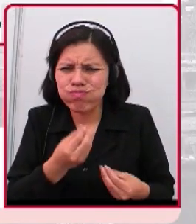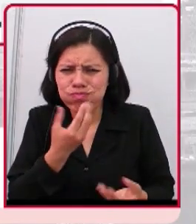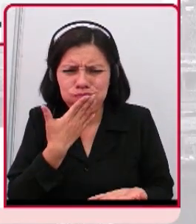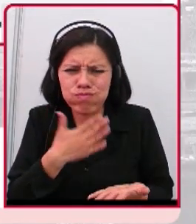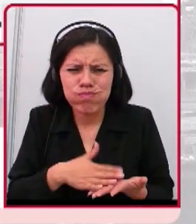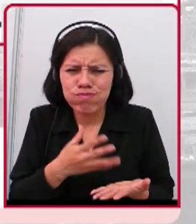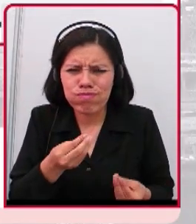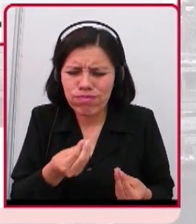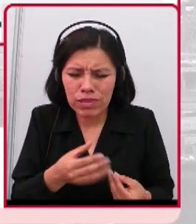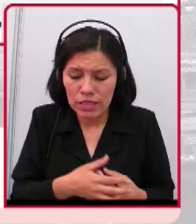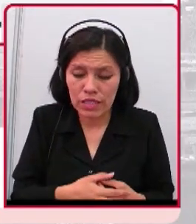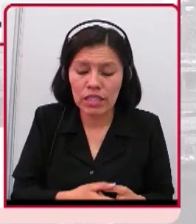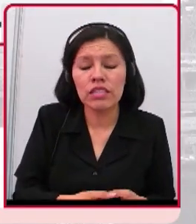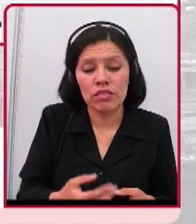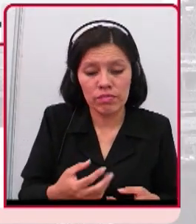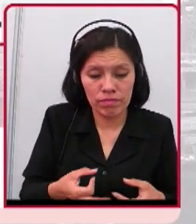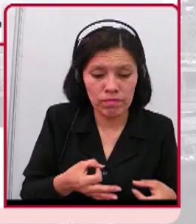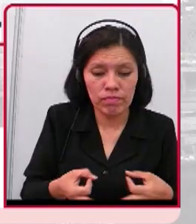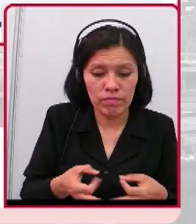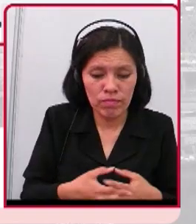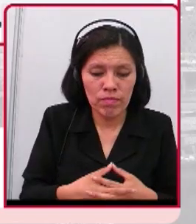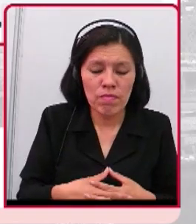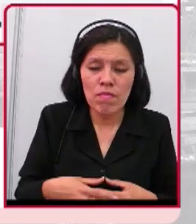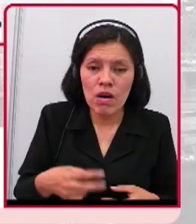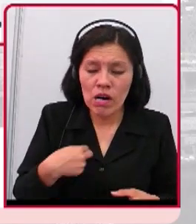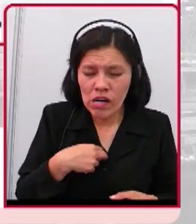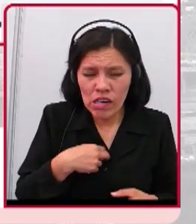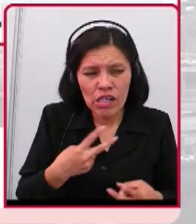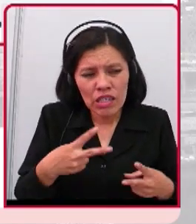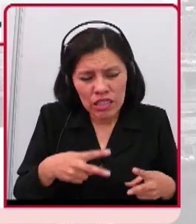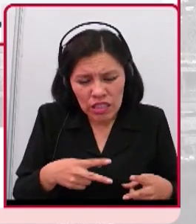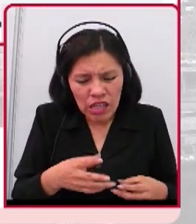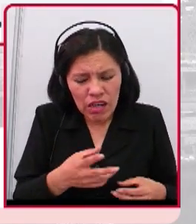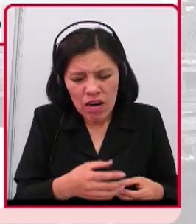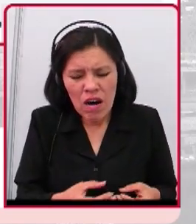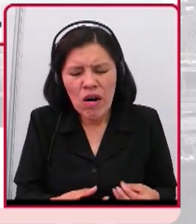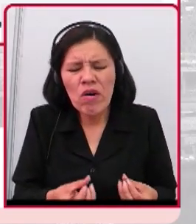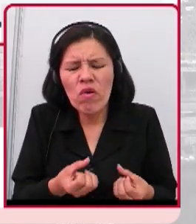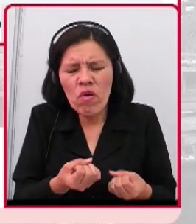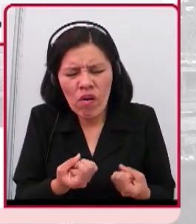el momento en el cual ya estamos frente a una posible sobrecarga.